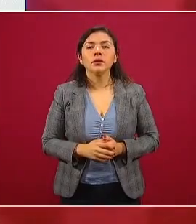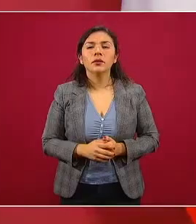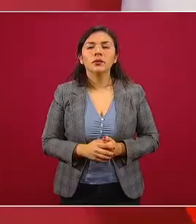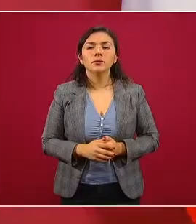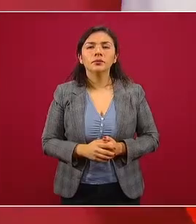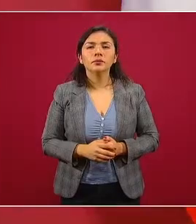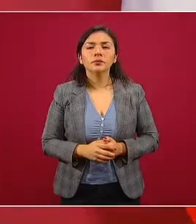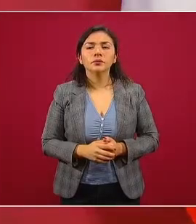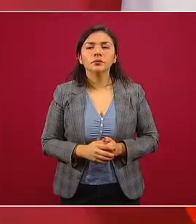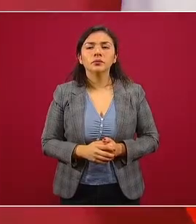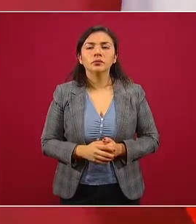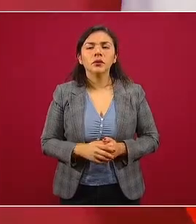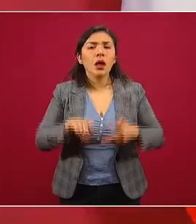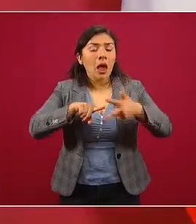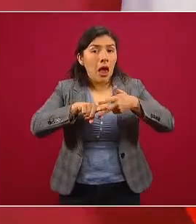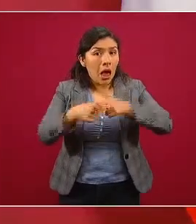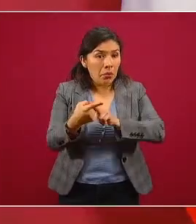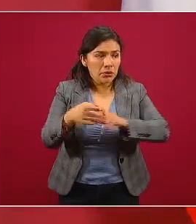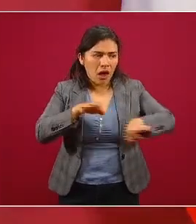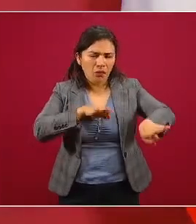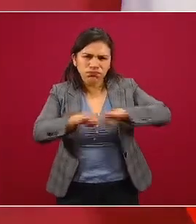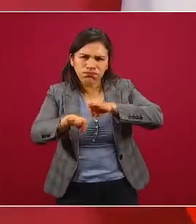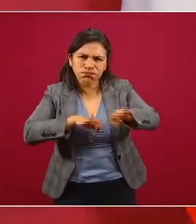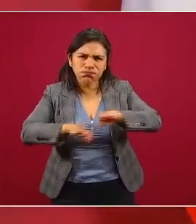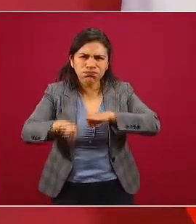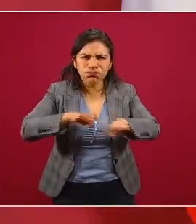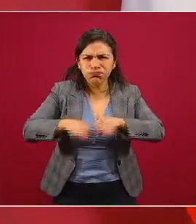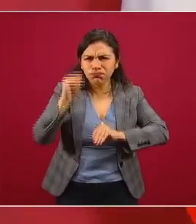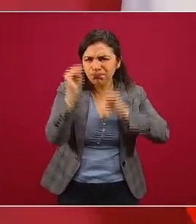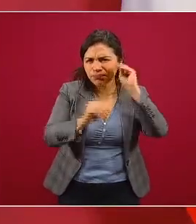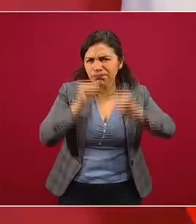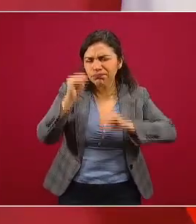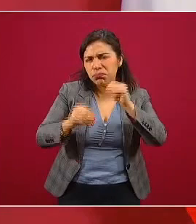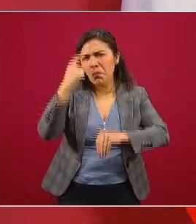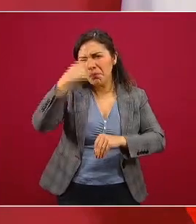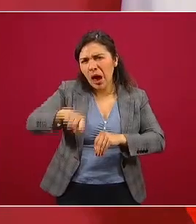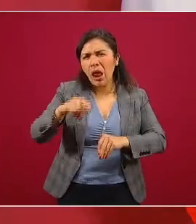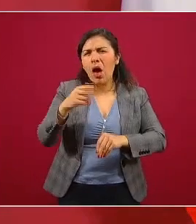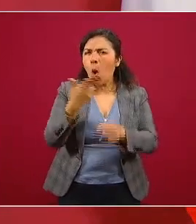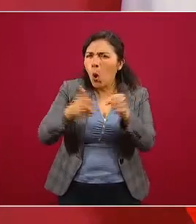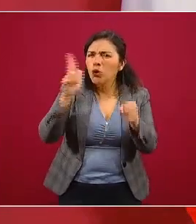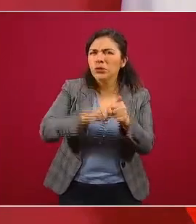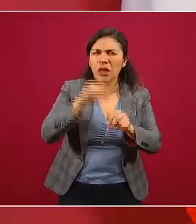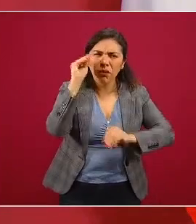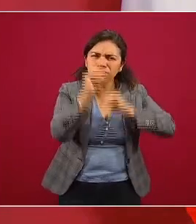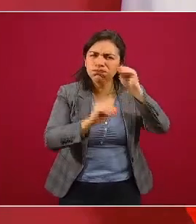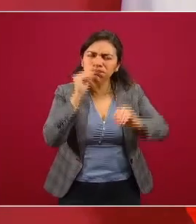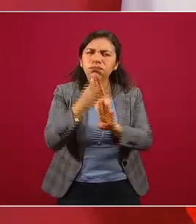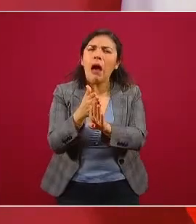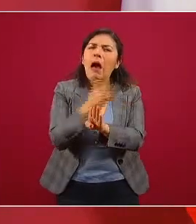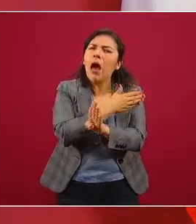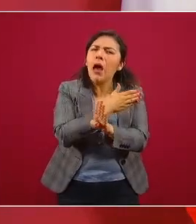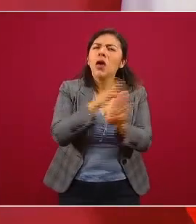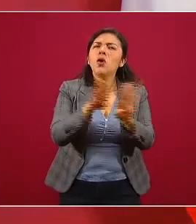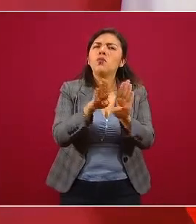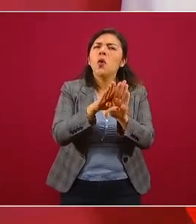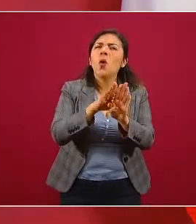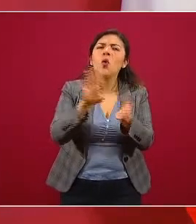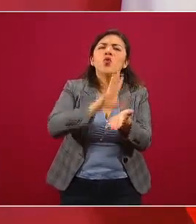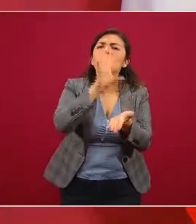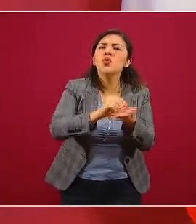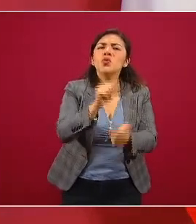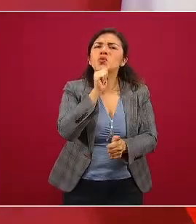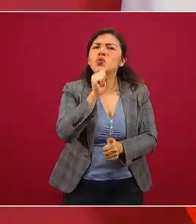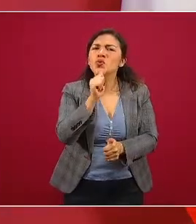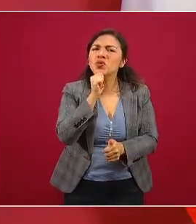se iniciaron trabajos para terminar hospitales que estaban